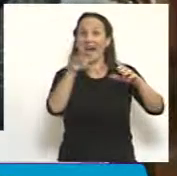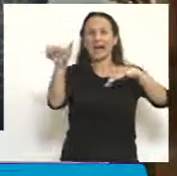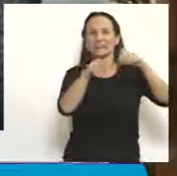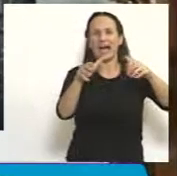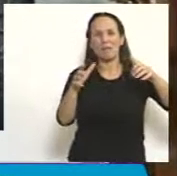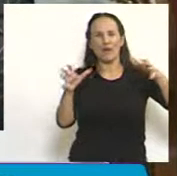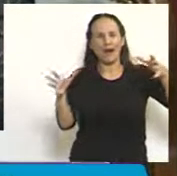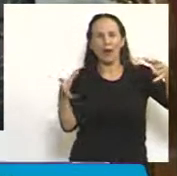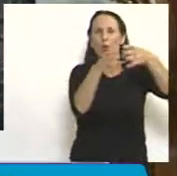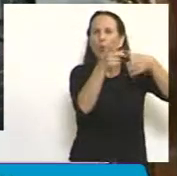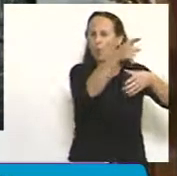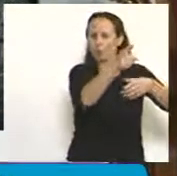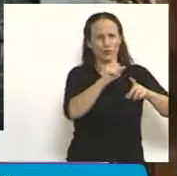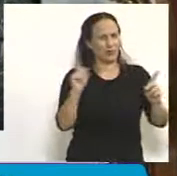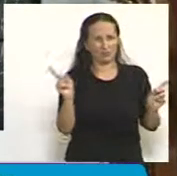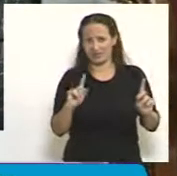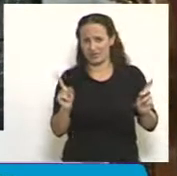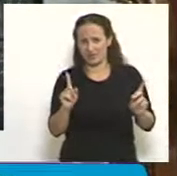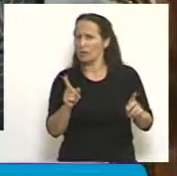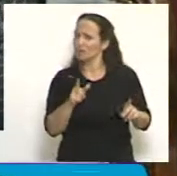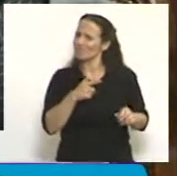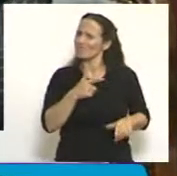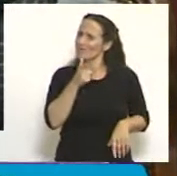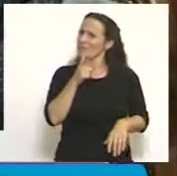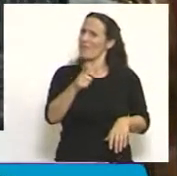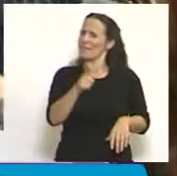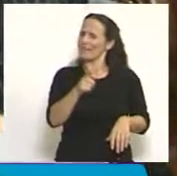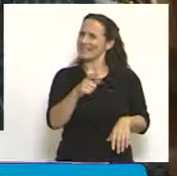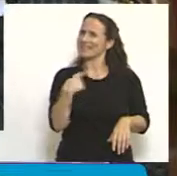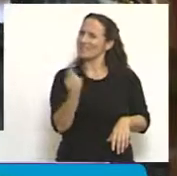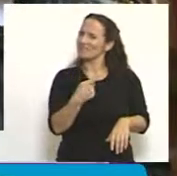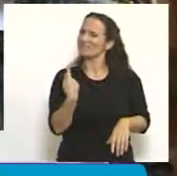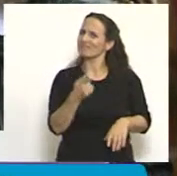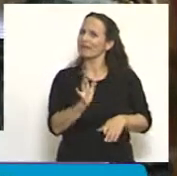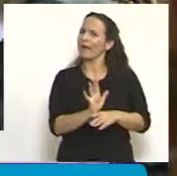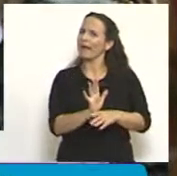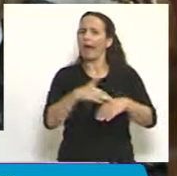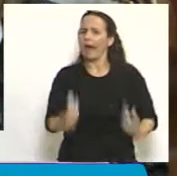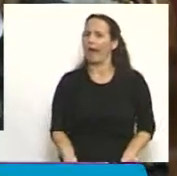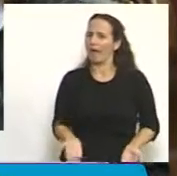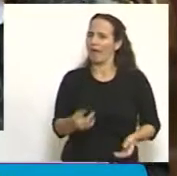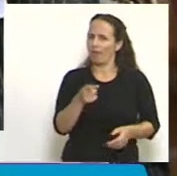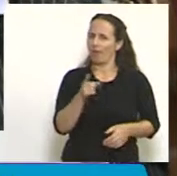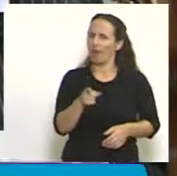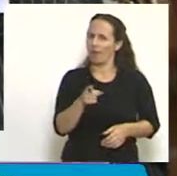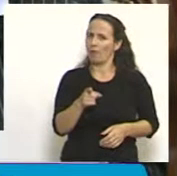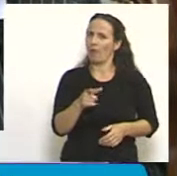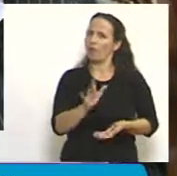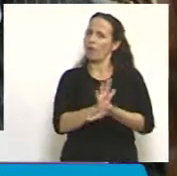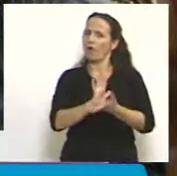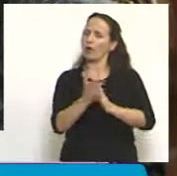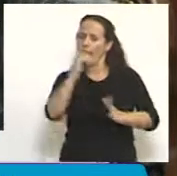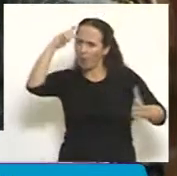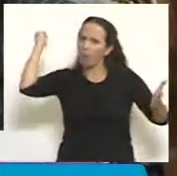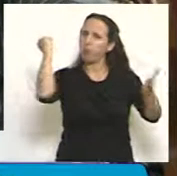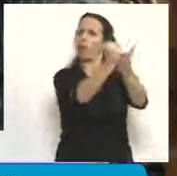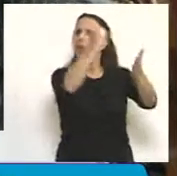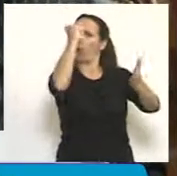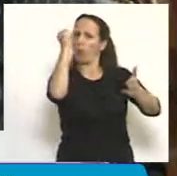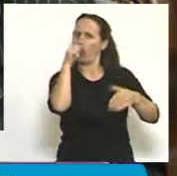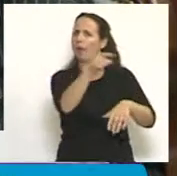luego tenemos la aparición de una serie de figuras nuevas como es el fiscal coordinador y las